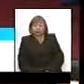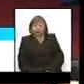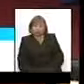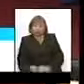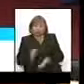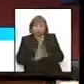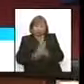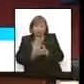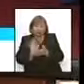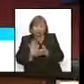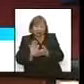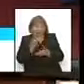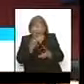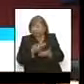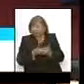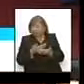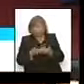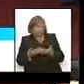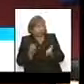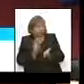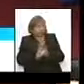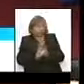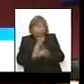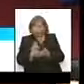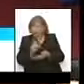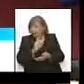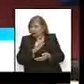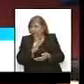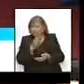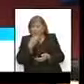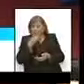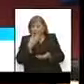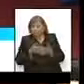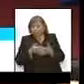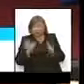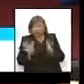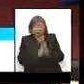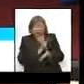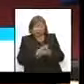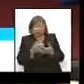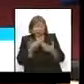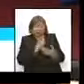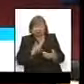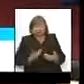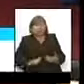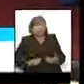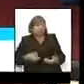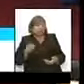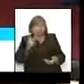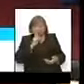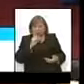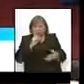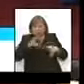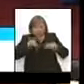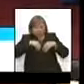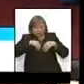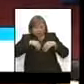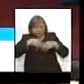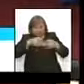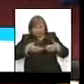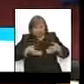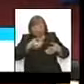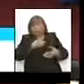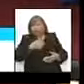Rechazar esto es imprescindible. Rechazar esto no quiere decir que se acabe este gobierno. Quiere decir que no puede aprobarse un proyecto de ley de envergadura en el